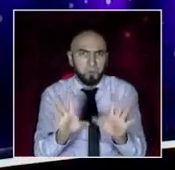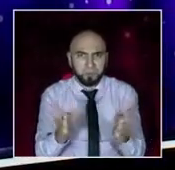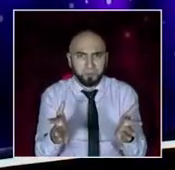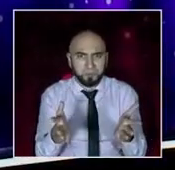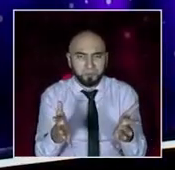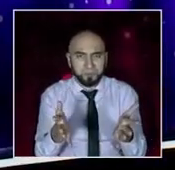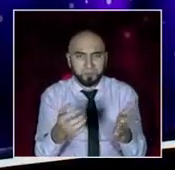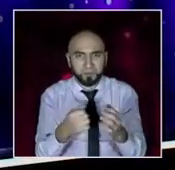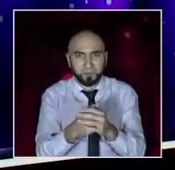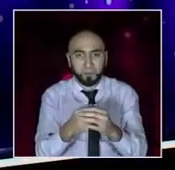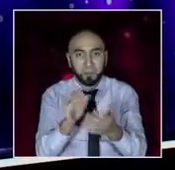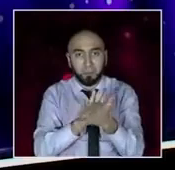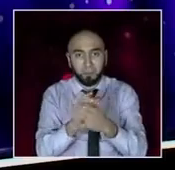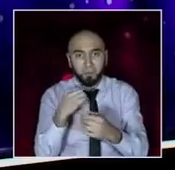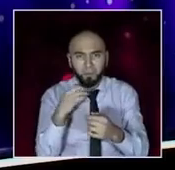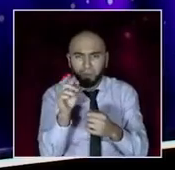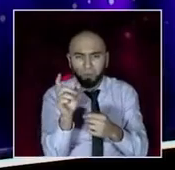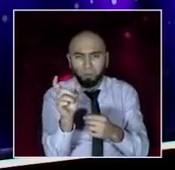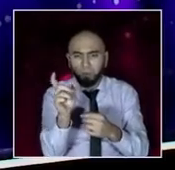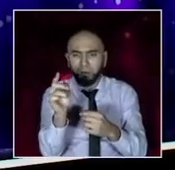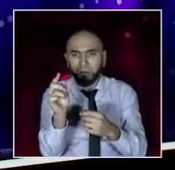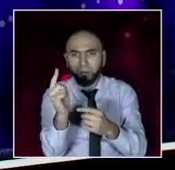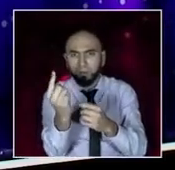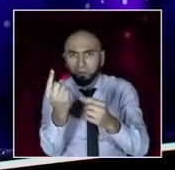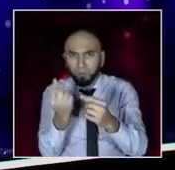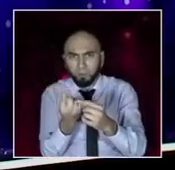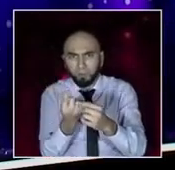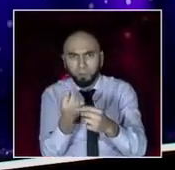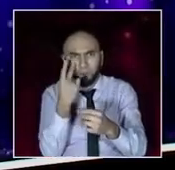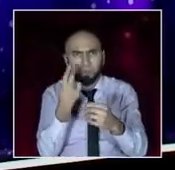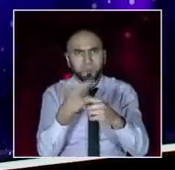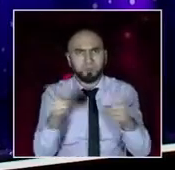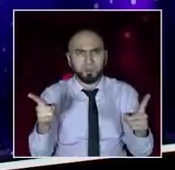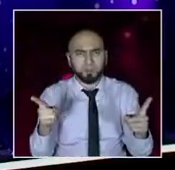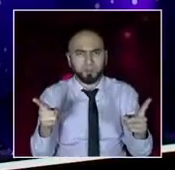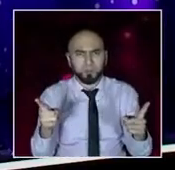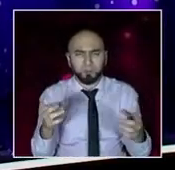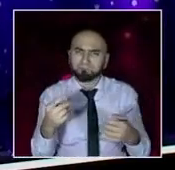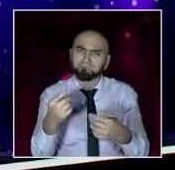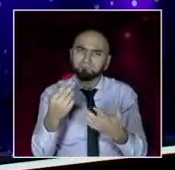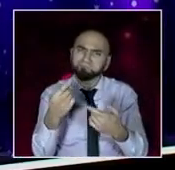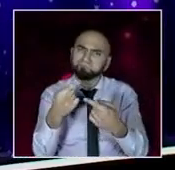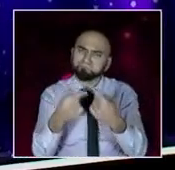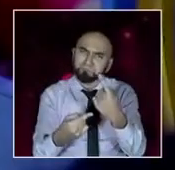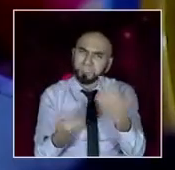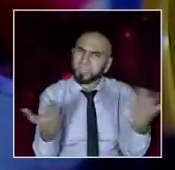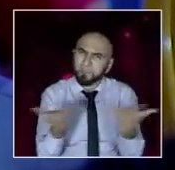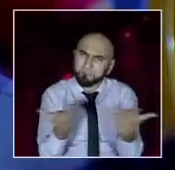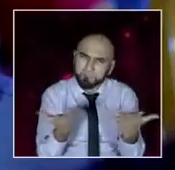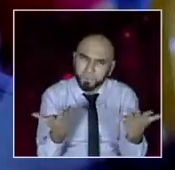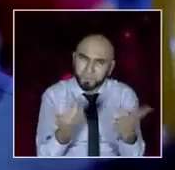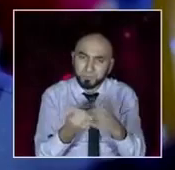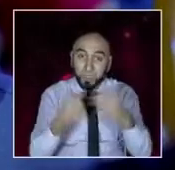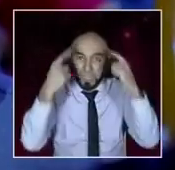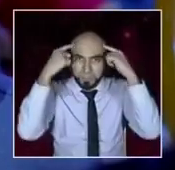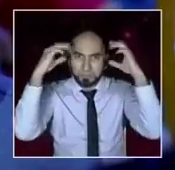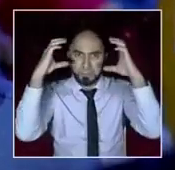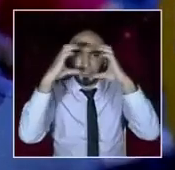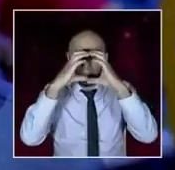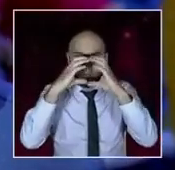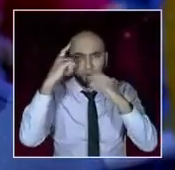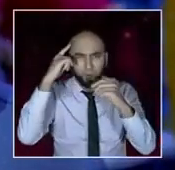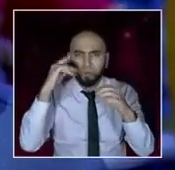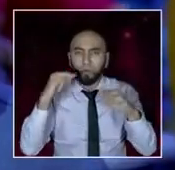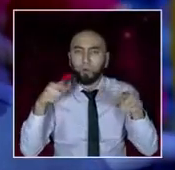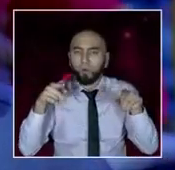Y si saco la barra, se ve distinto de nuevo. ¿Qué está pasando aquí? Es que el cerebro está utilizando su conocimiento